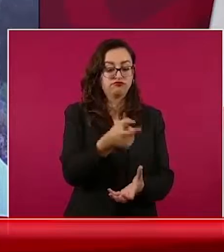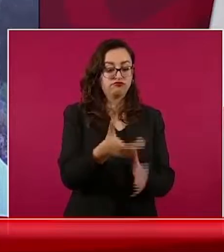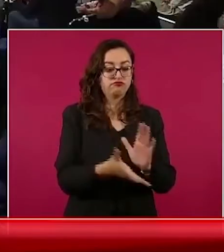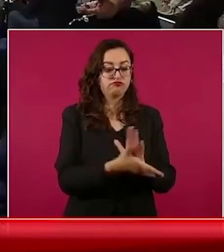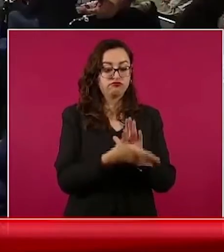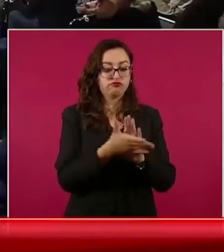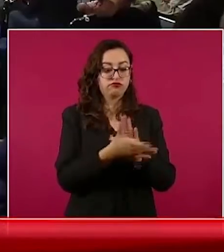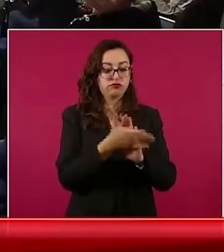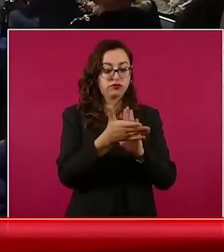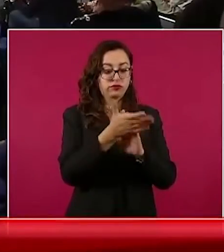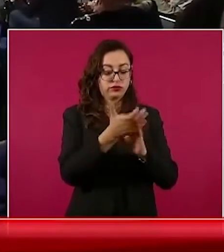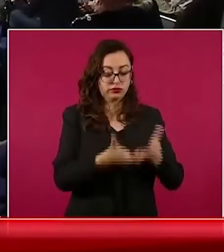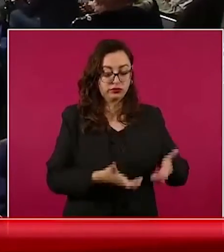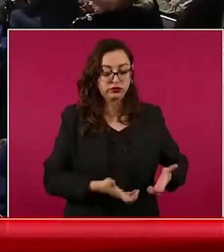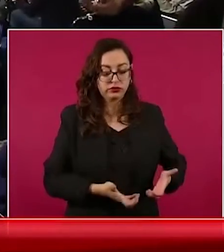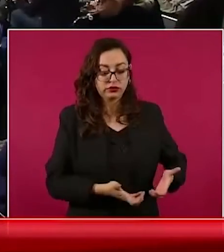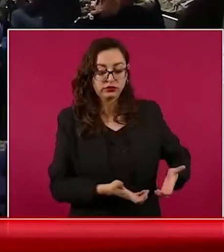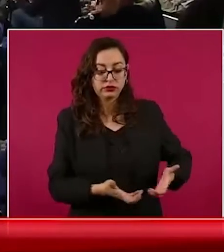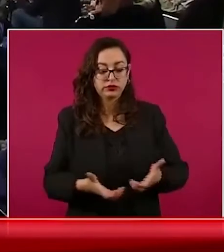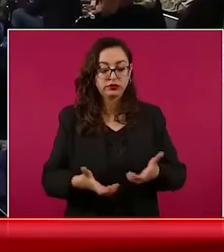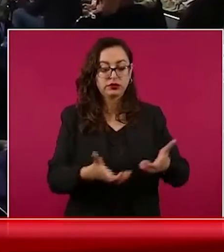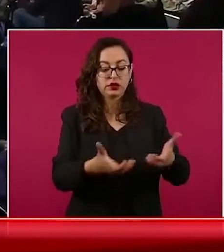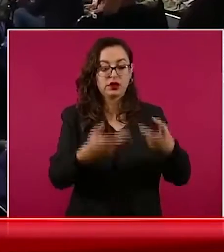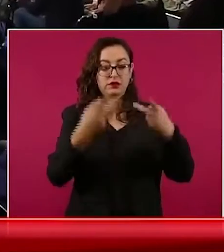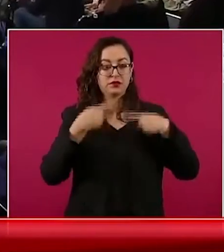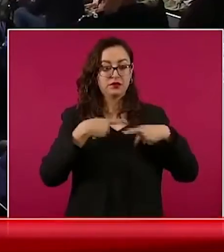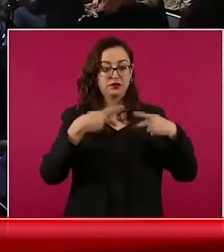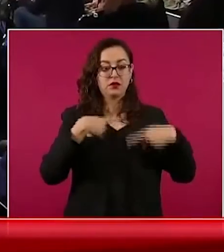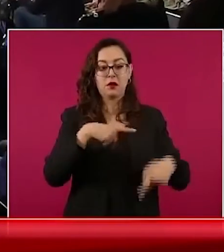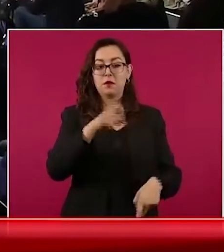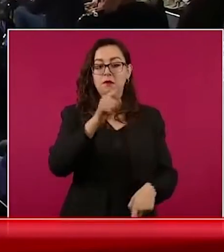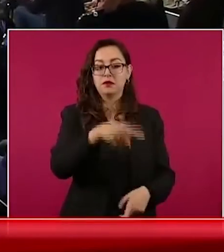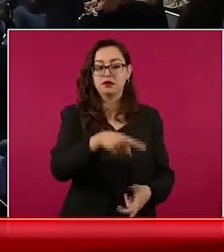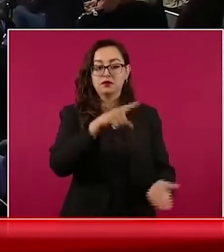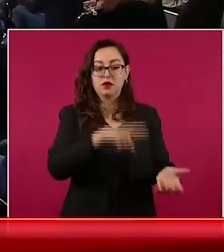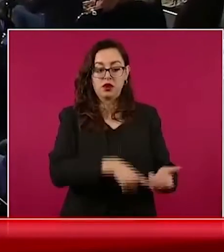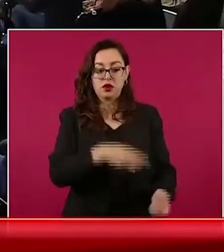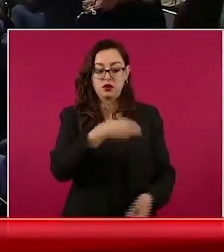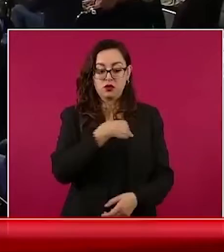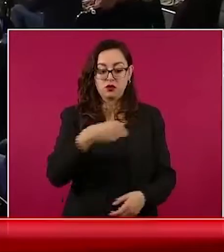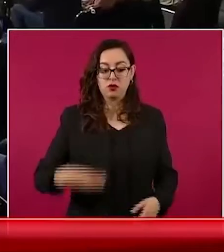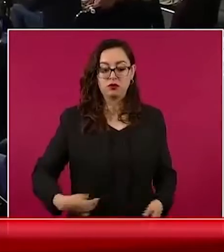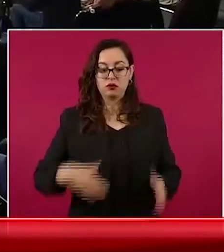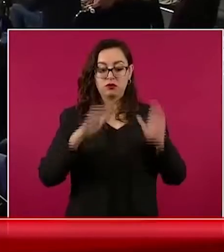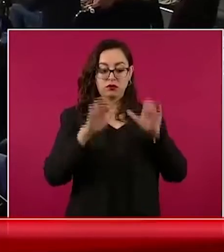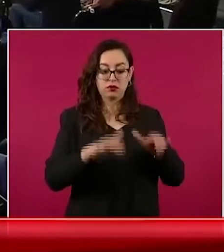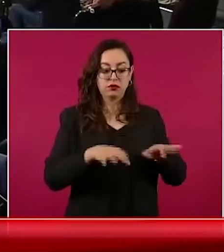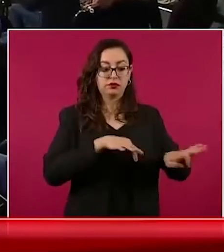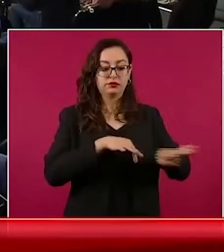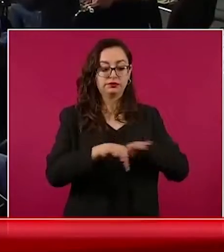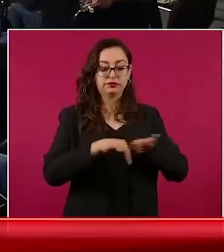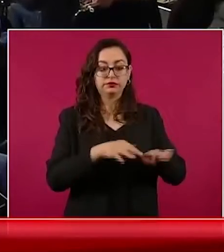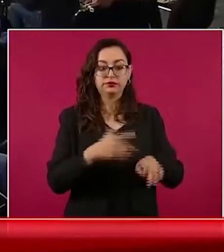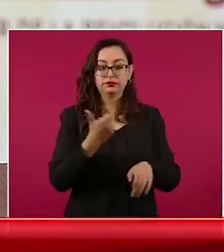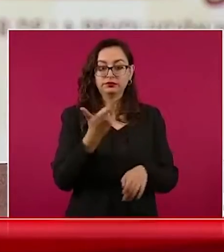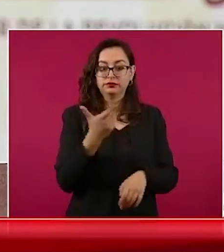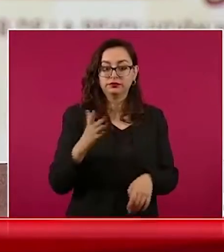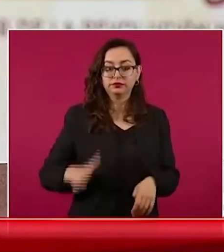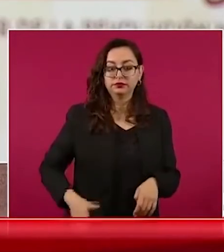Se da empleo y se reactiva la economía.